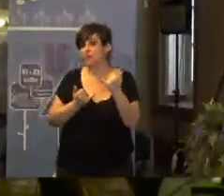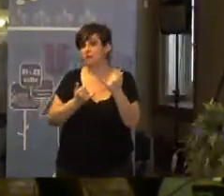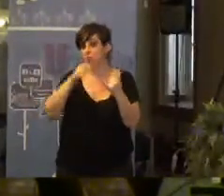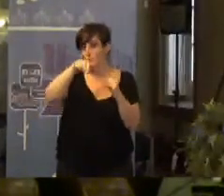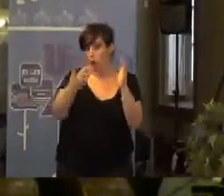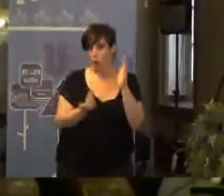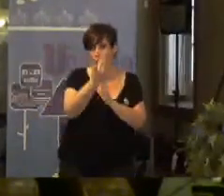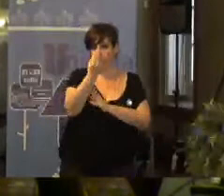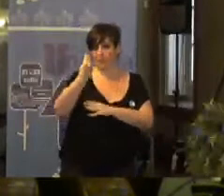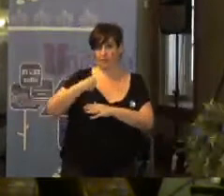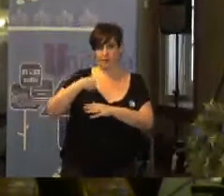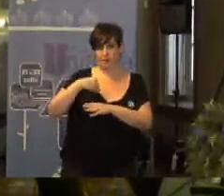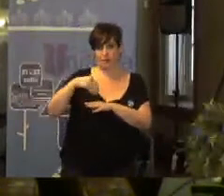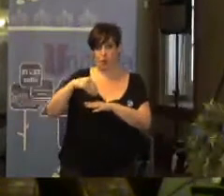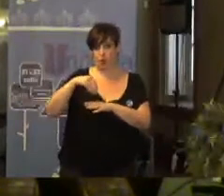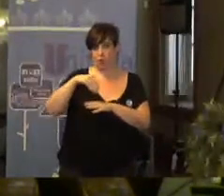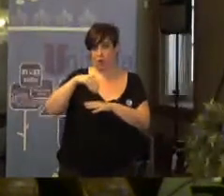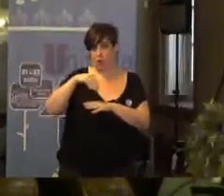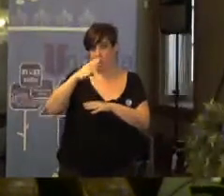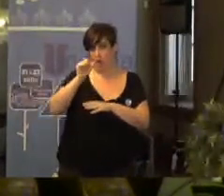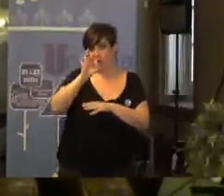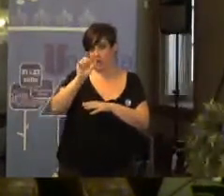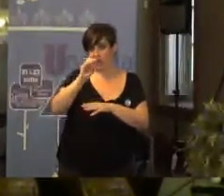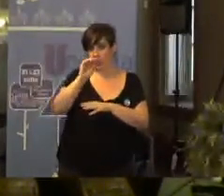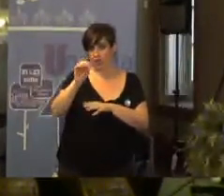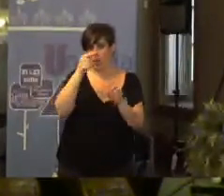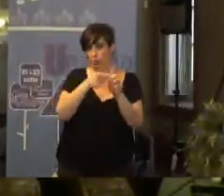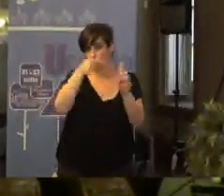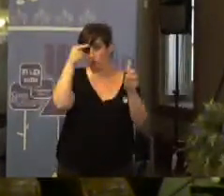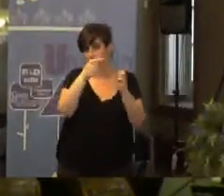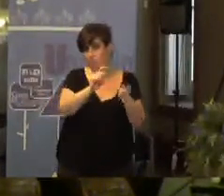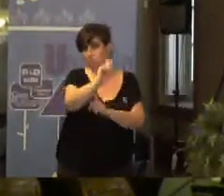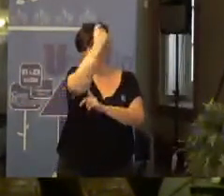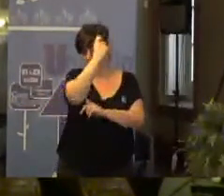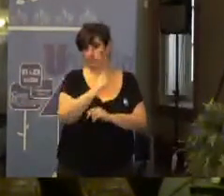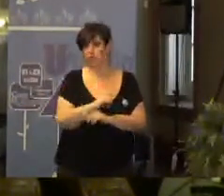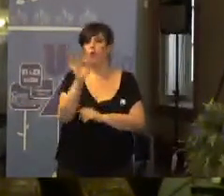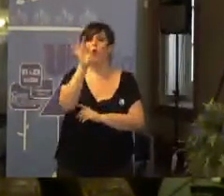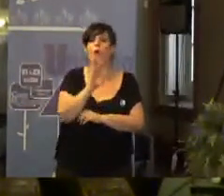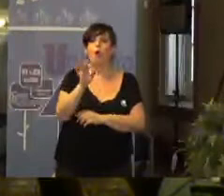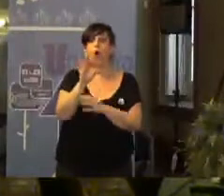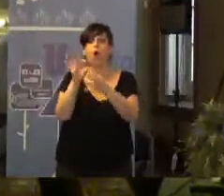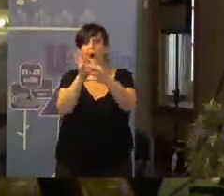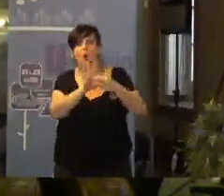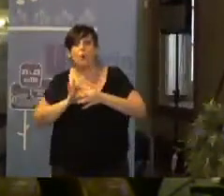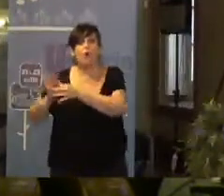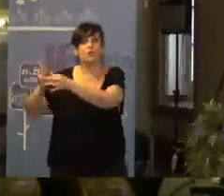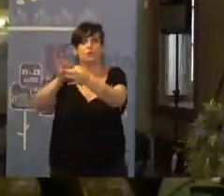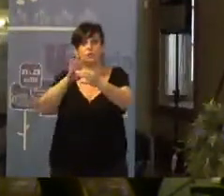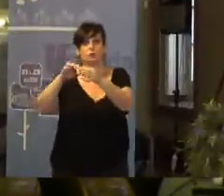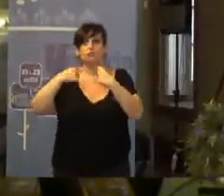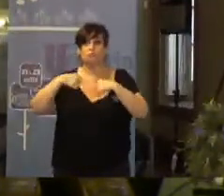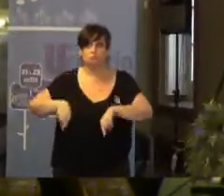mañá para gañar, ou sea, que, en fin, eso, cando me convén, ou hai esa coalición das forzas de esquerda, ou